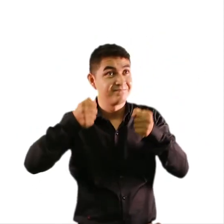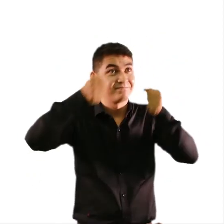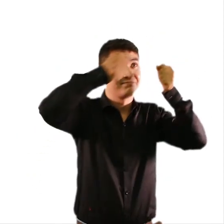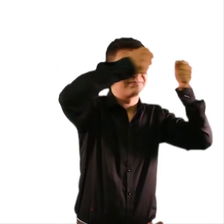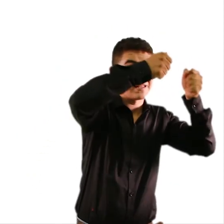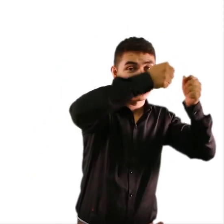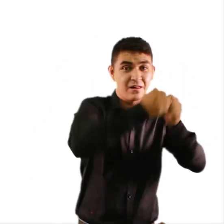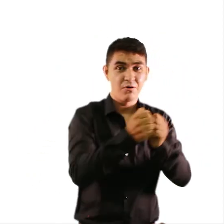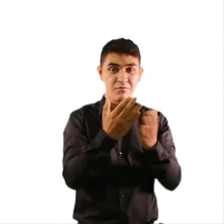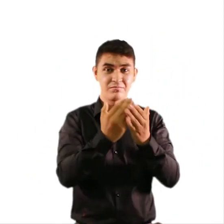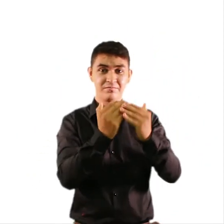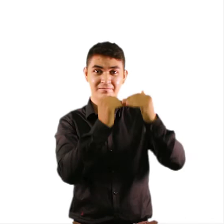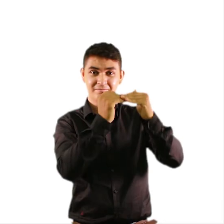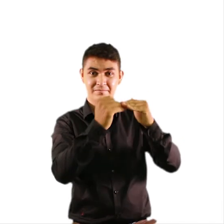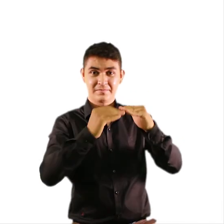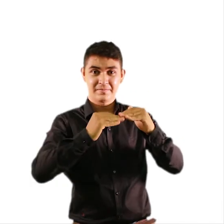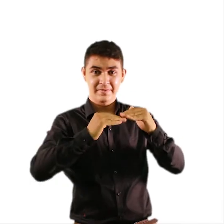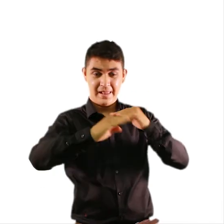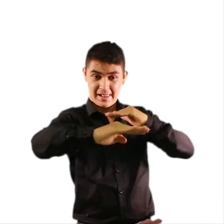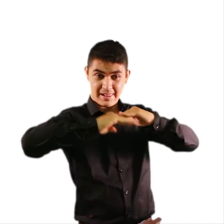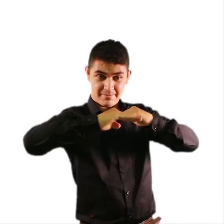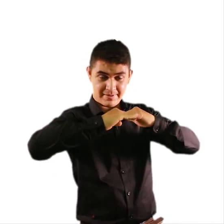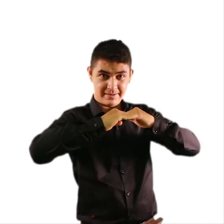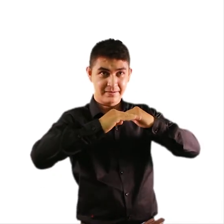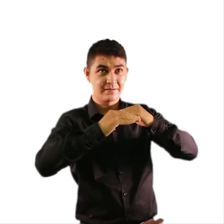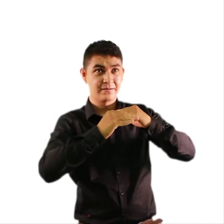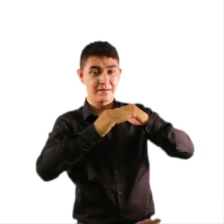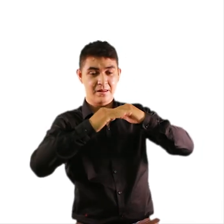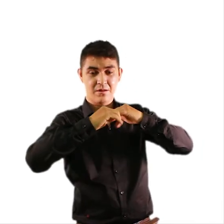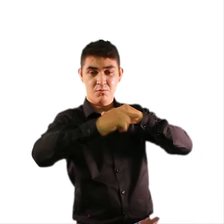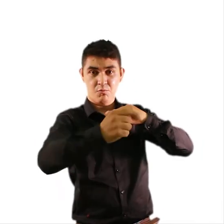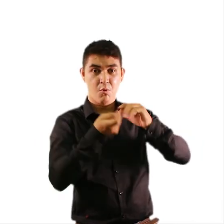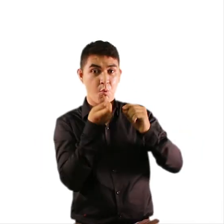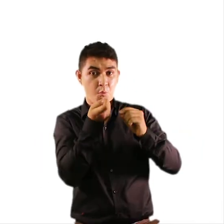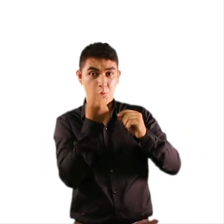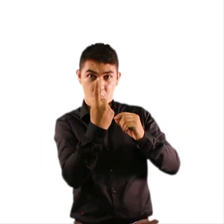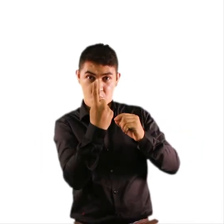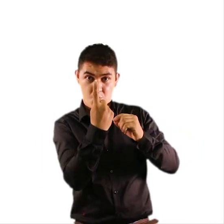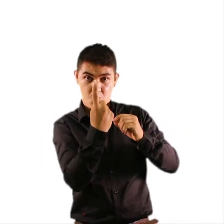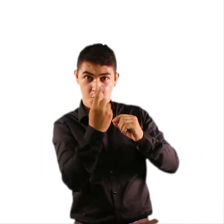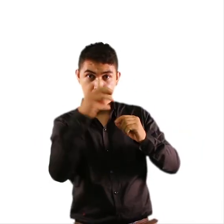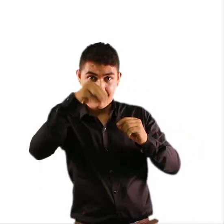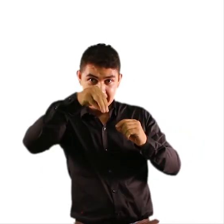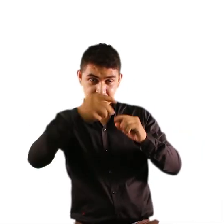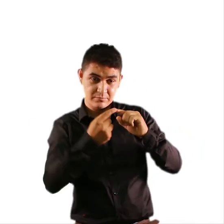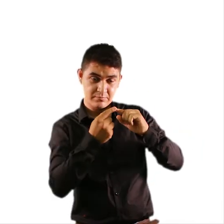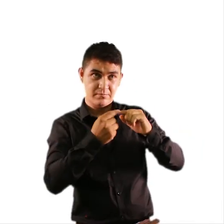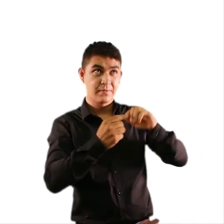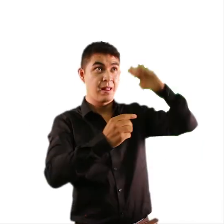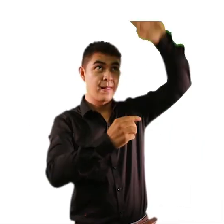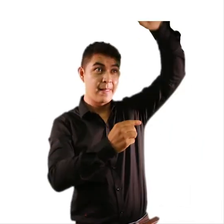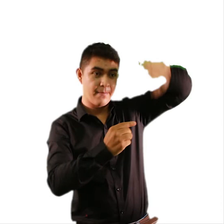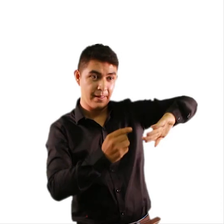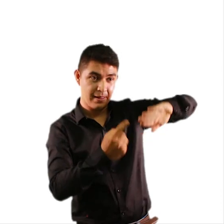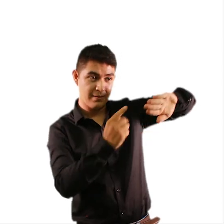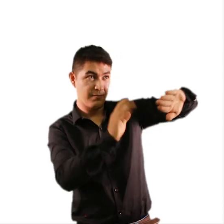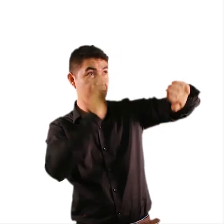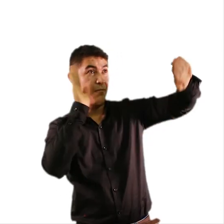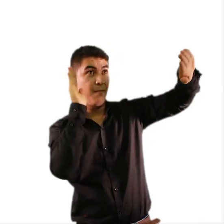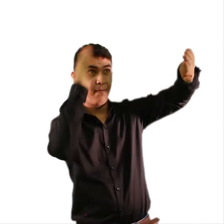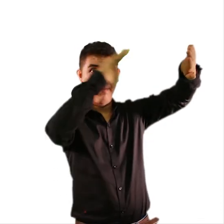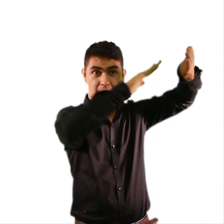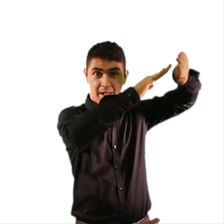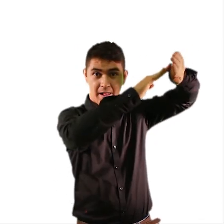con una separación de 1 metro a nivel de piso y se quiere calcular la longitud de